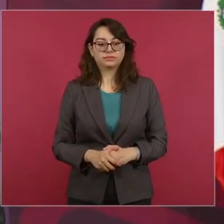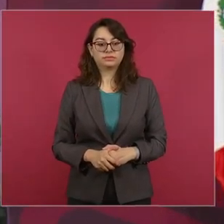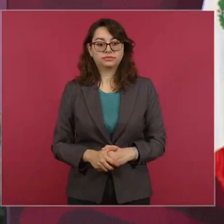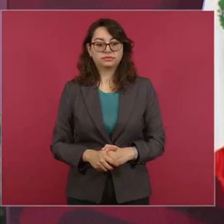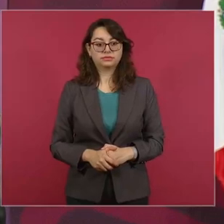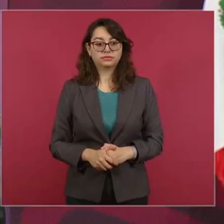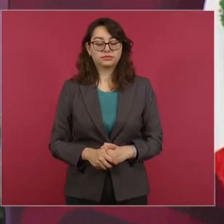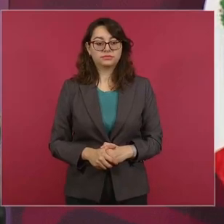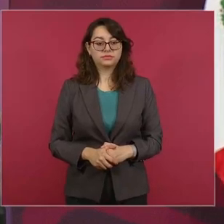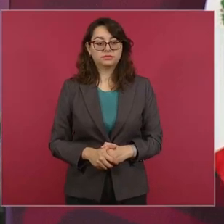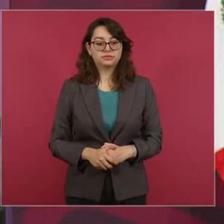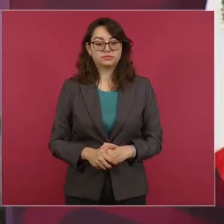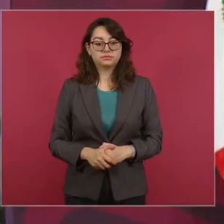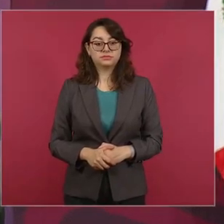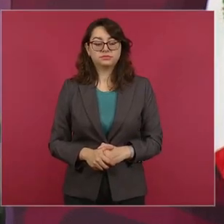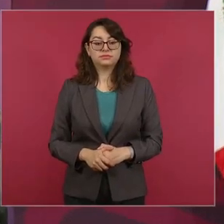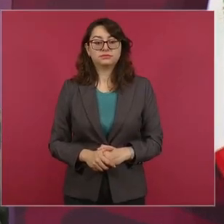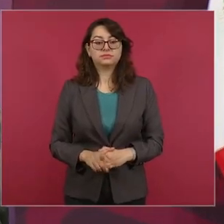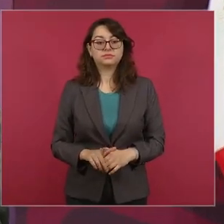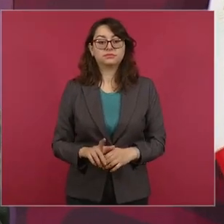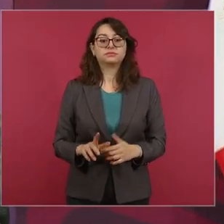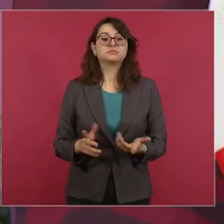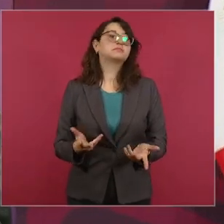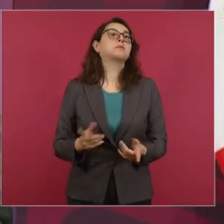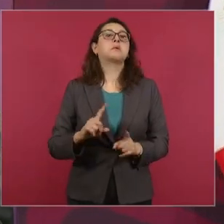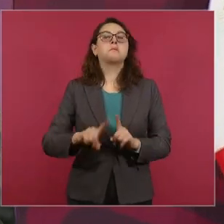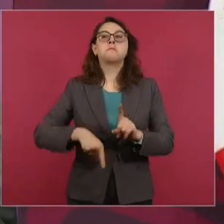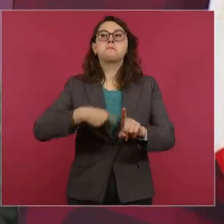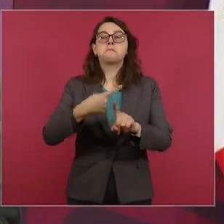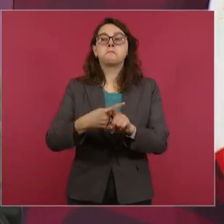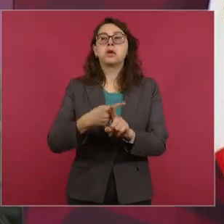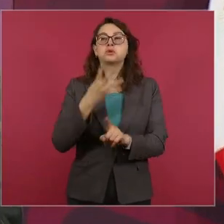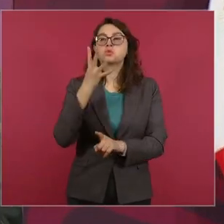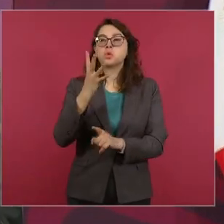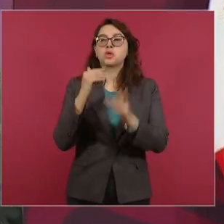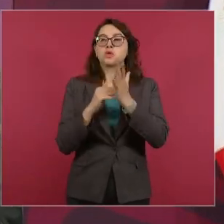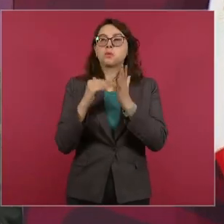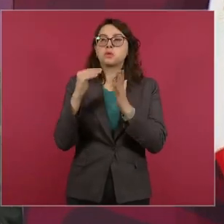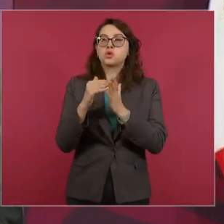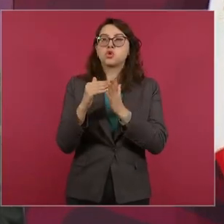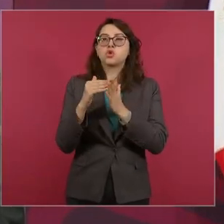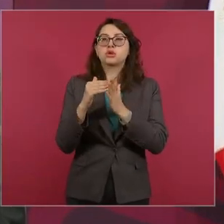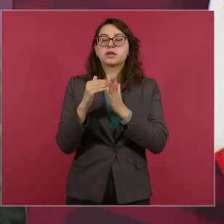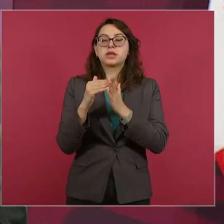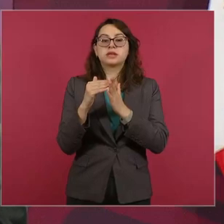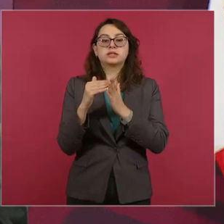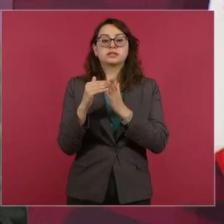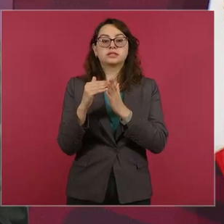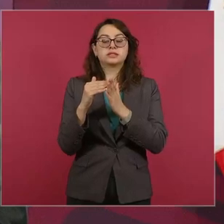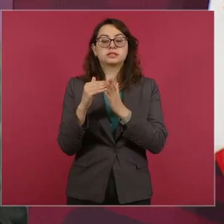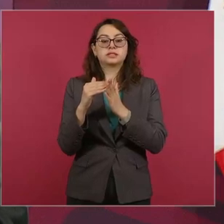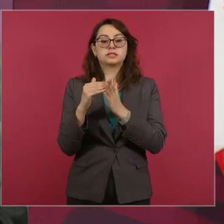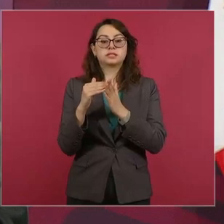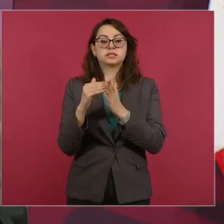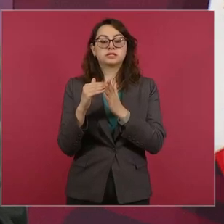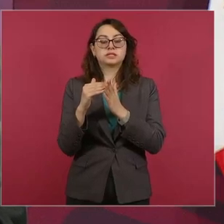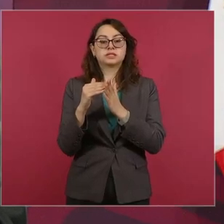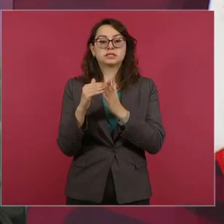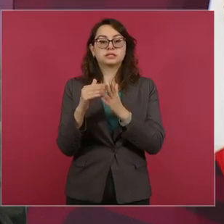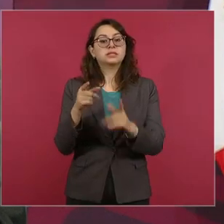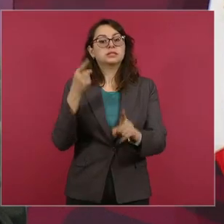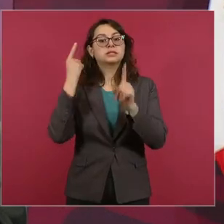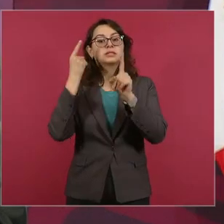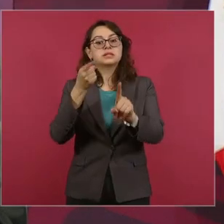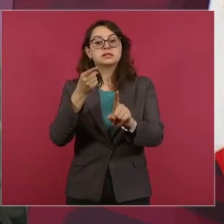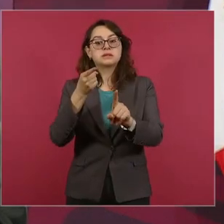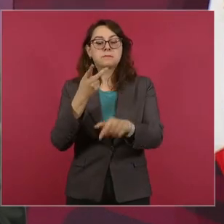Más cuatro millones o un poco más de las becas